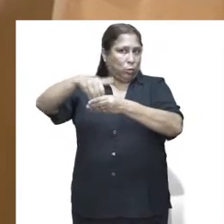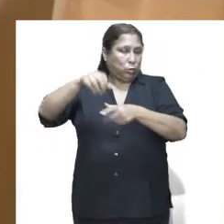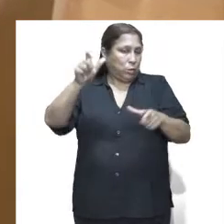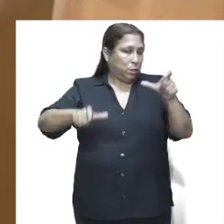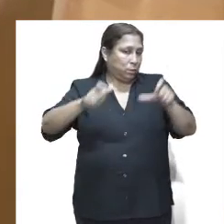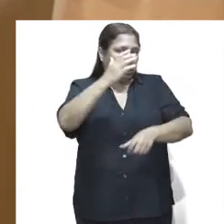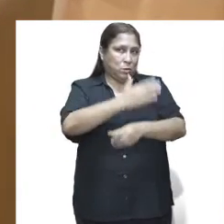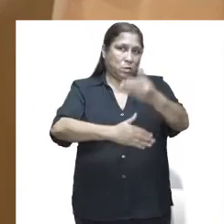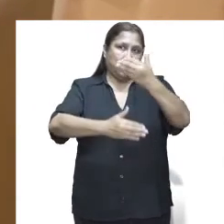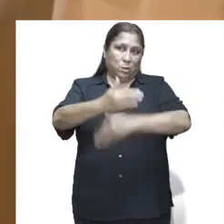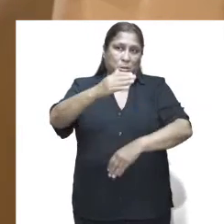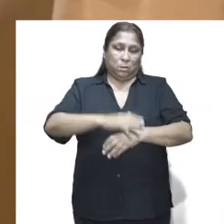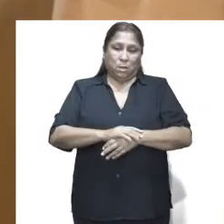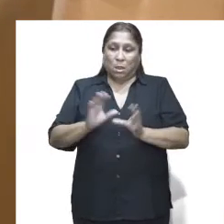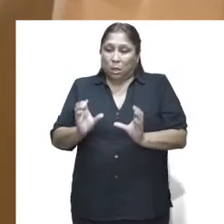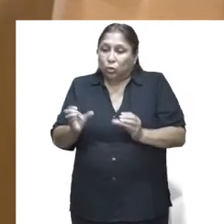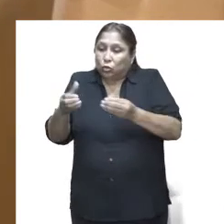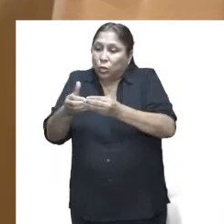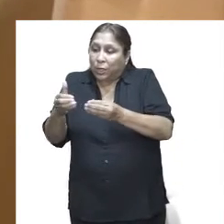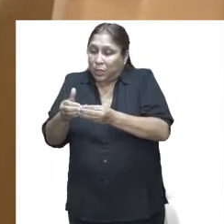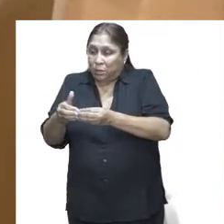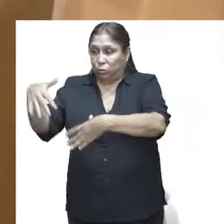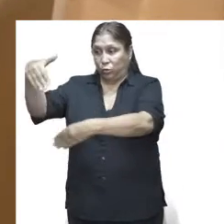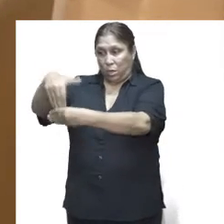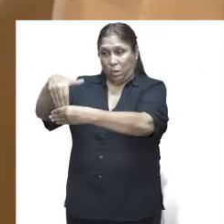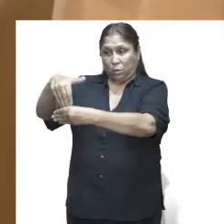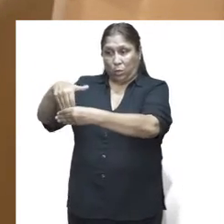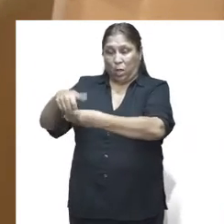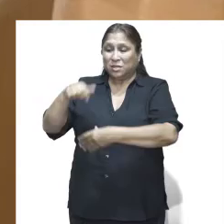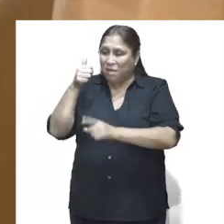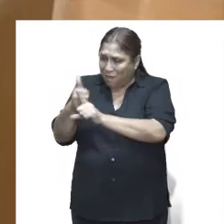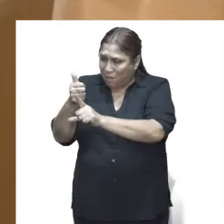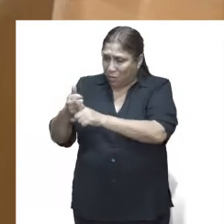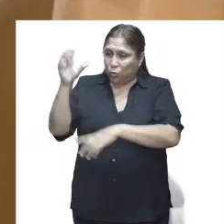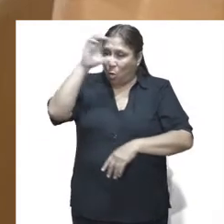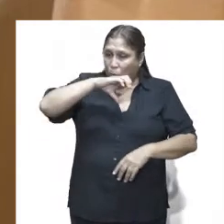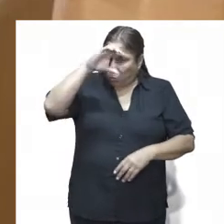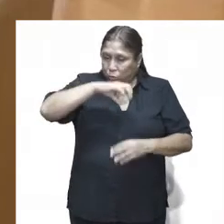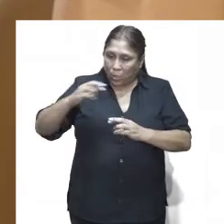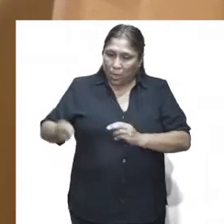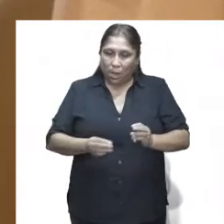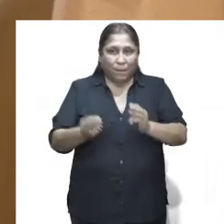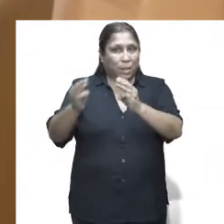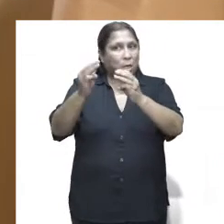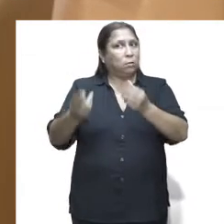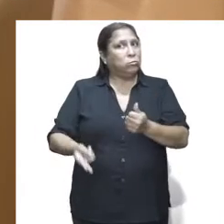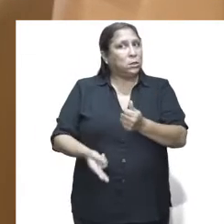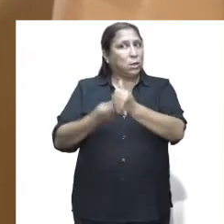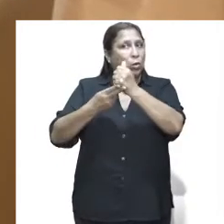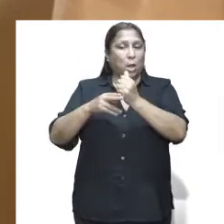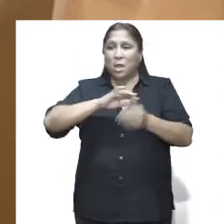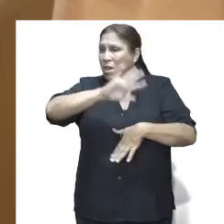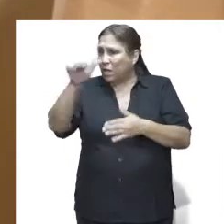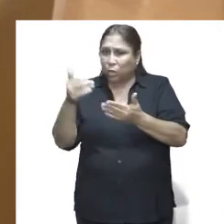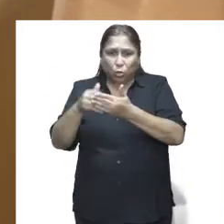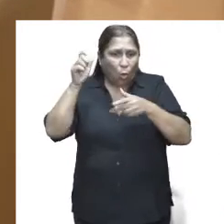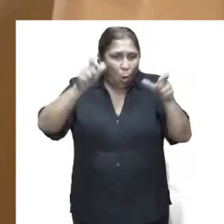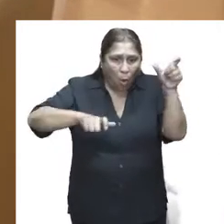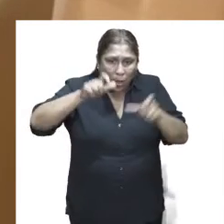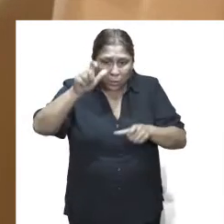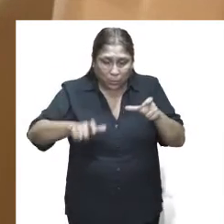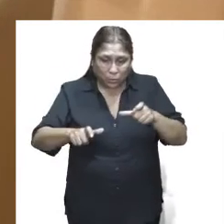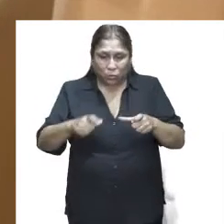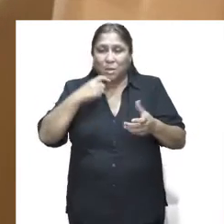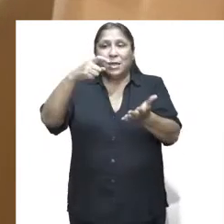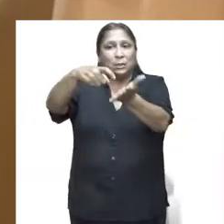sea, que los organismos electorales, ¿no? Busquen la manera de asegurar que todas aquellas personas que estamos